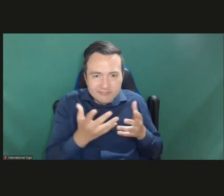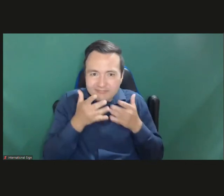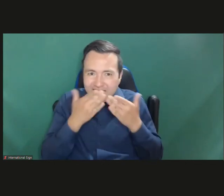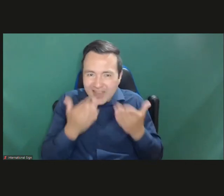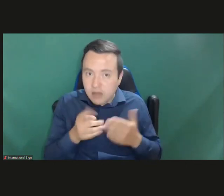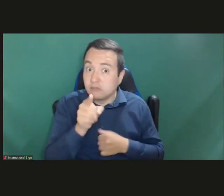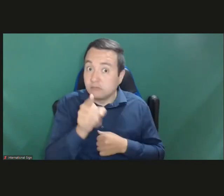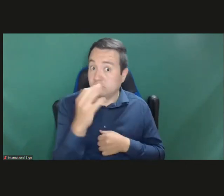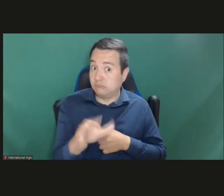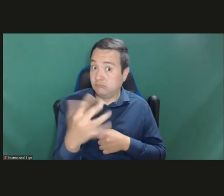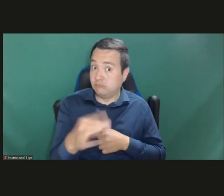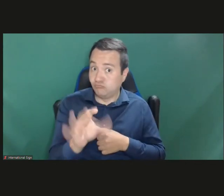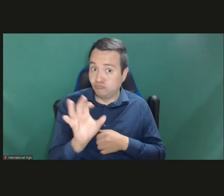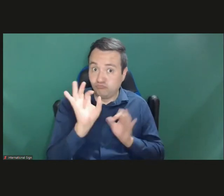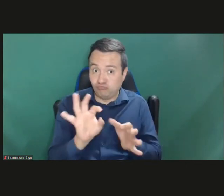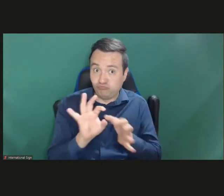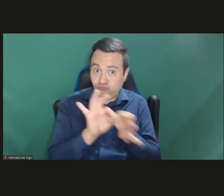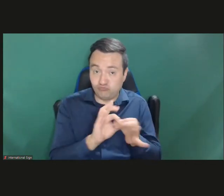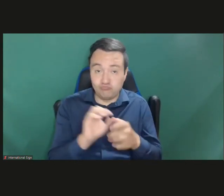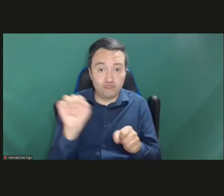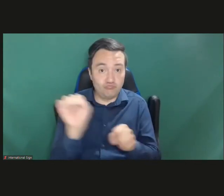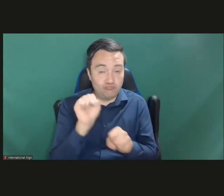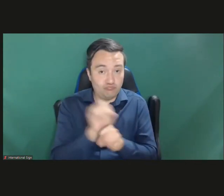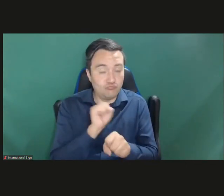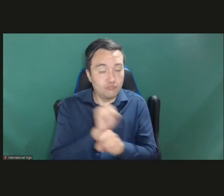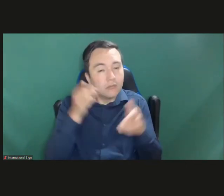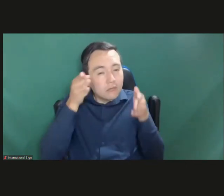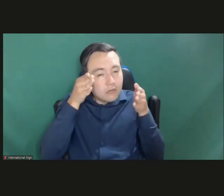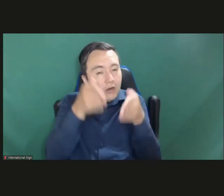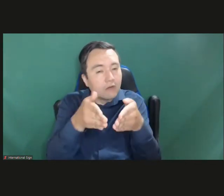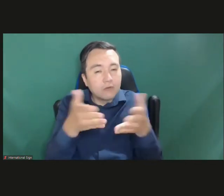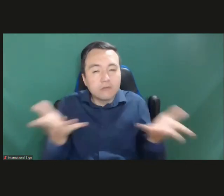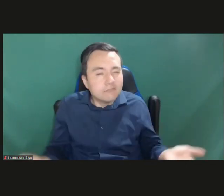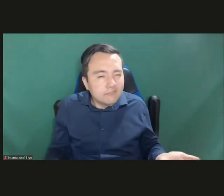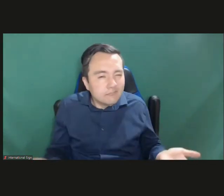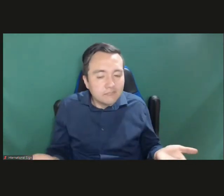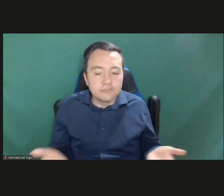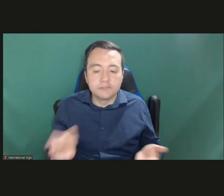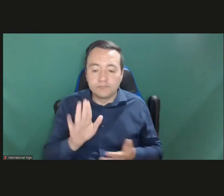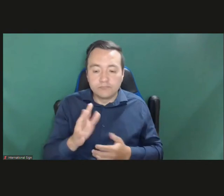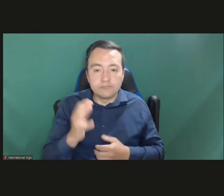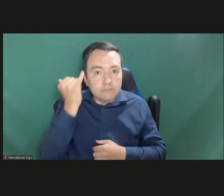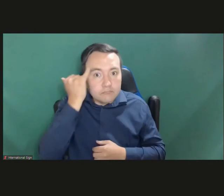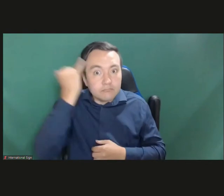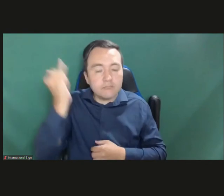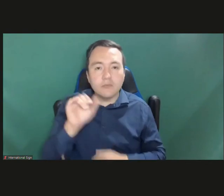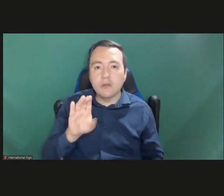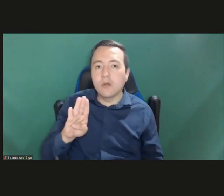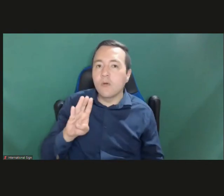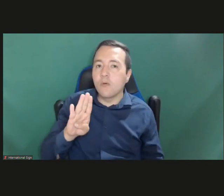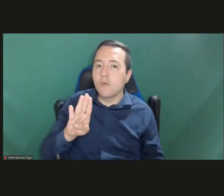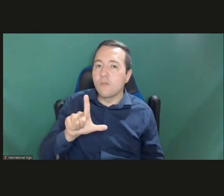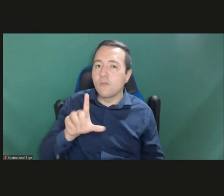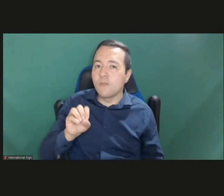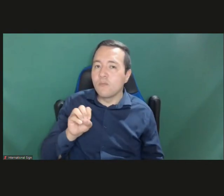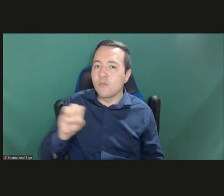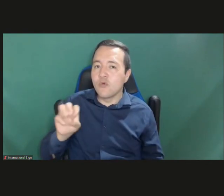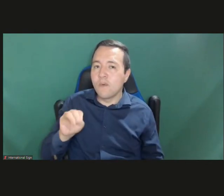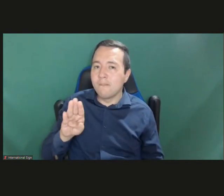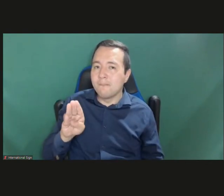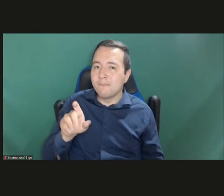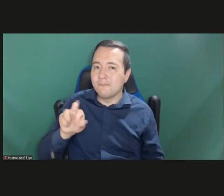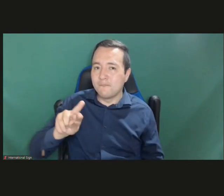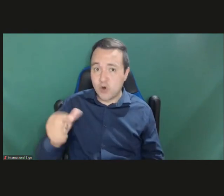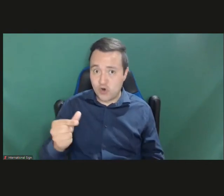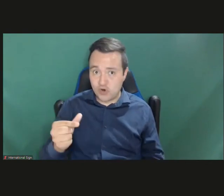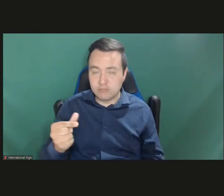trabajo la el enfoque por ejemplo de la de la iniciativa bloomberg incluye la inclusión de diferentes actores